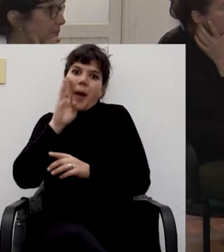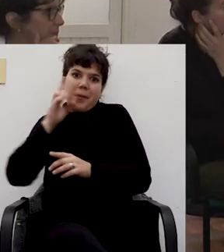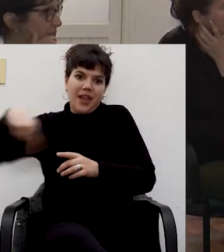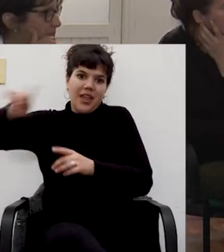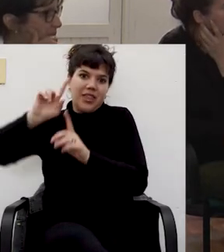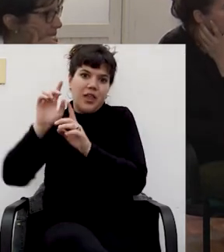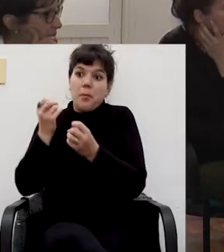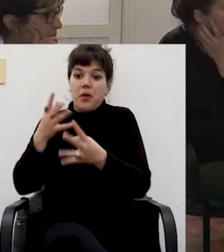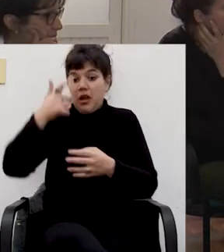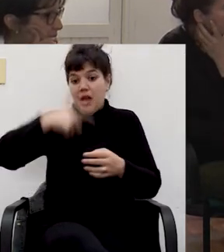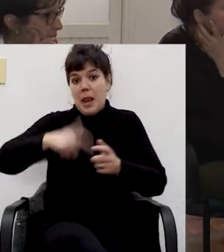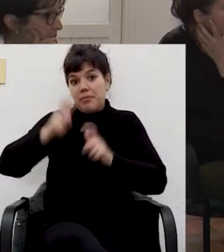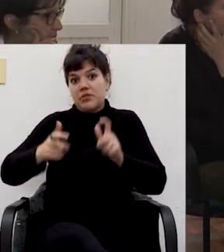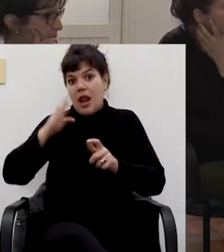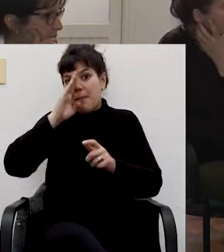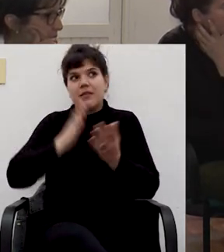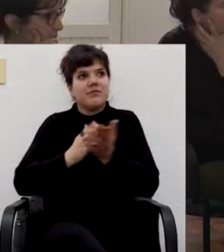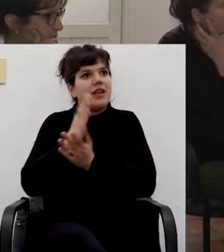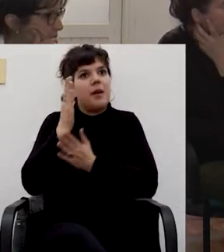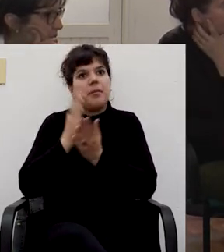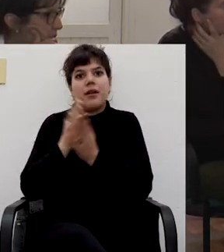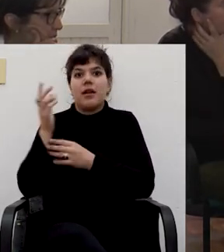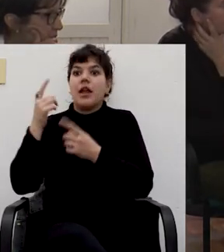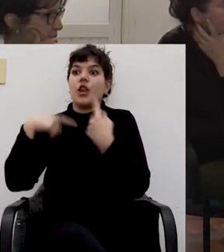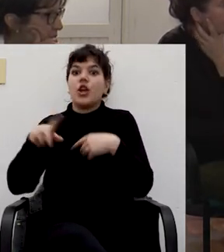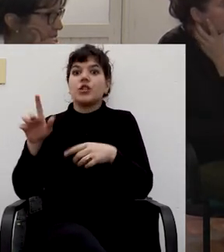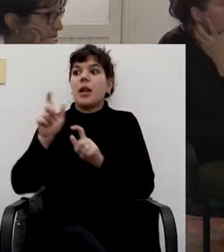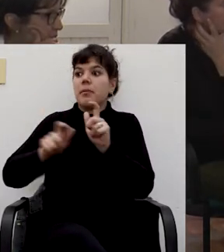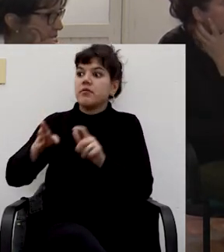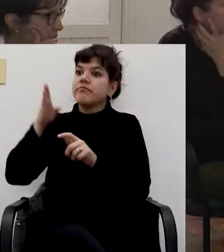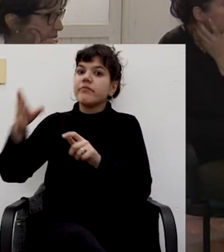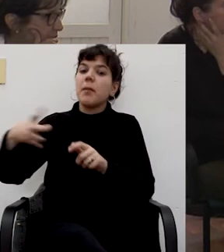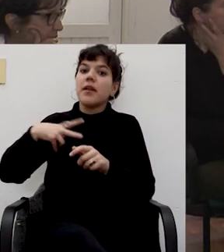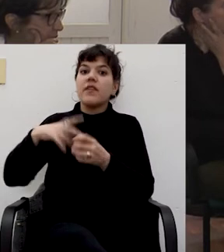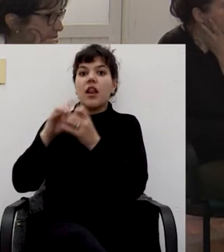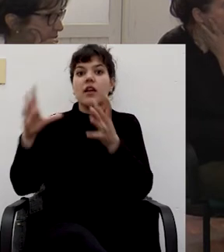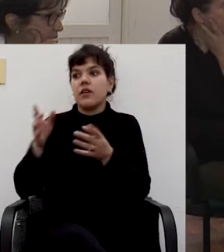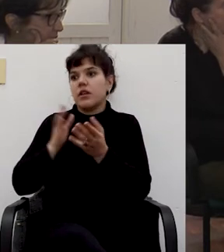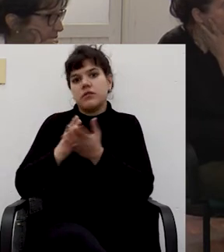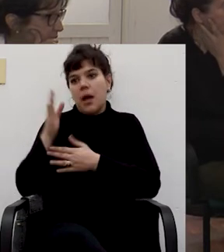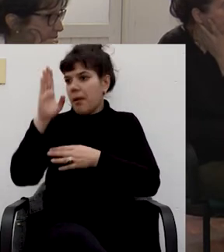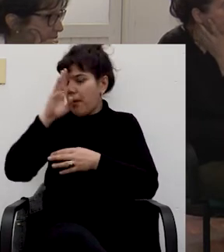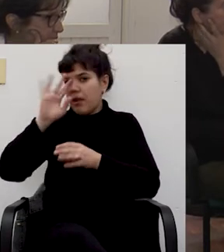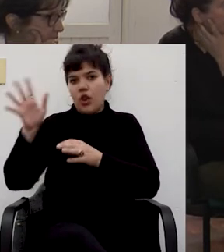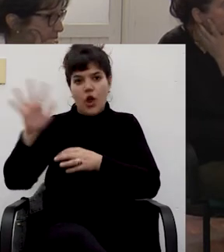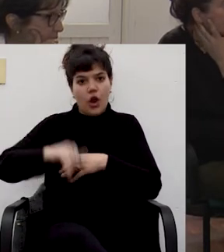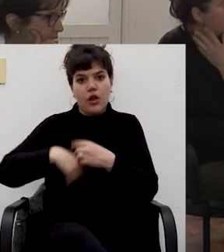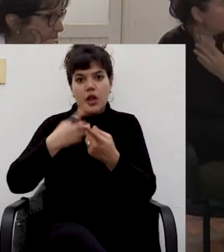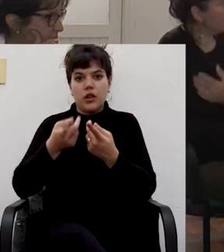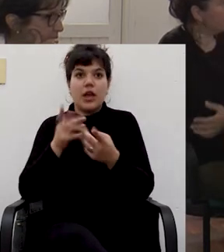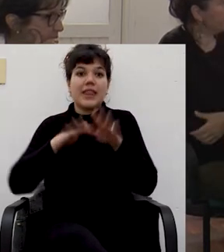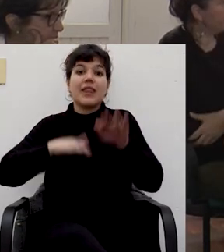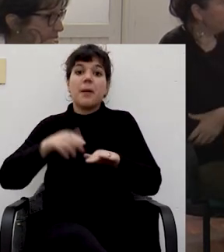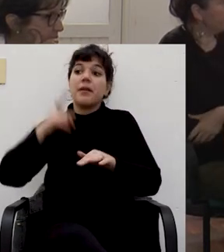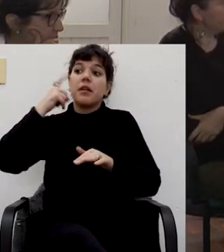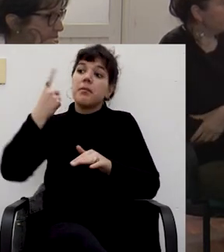en todas las situaciones de su vida, entonces también, estando en privación de libertad, está aprendiendo. Y lo que nosotros siempre llamamos la atención es que depende de las